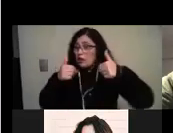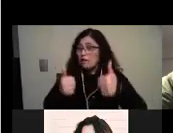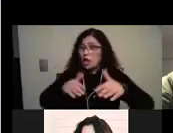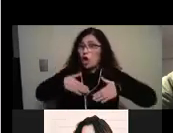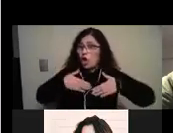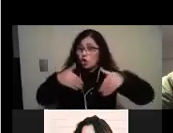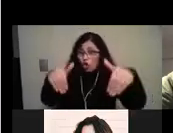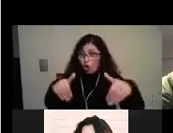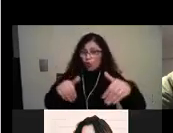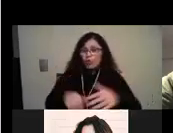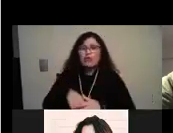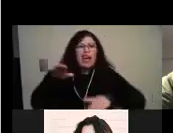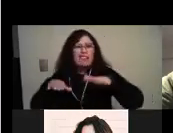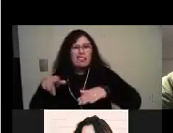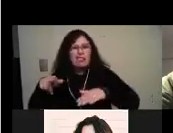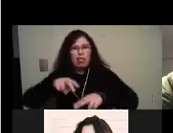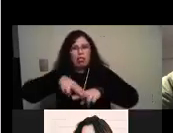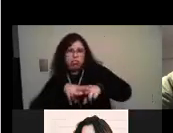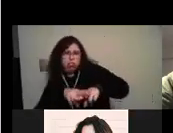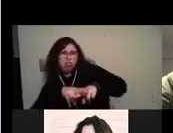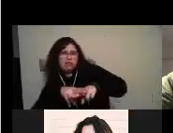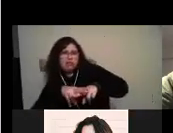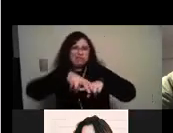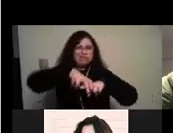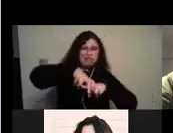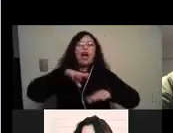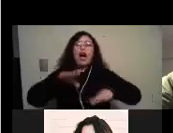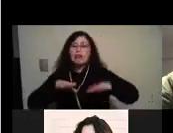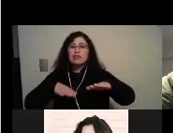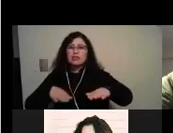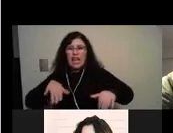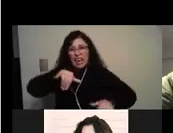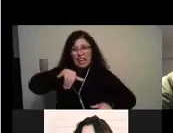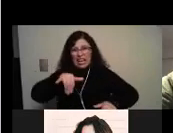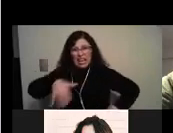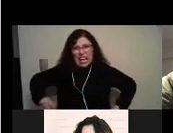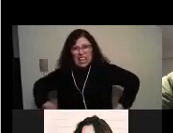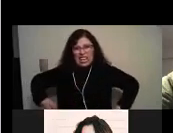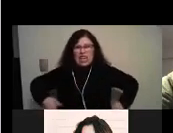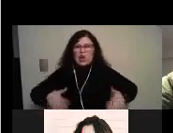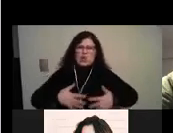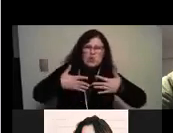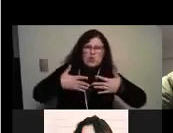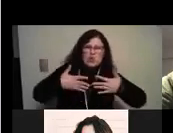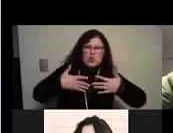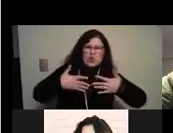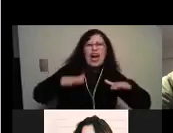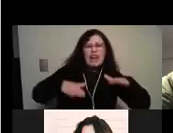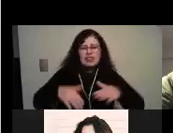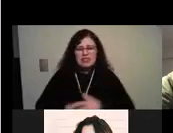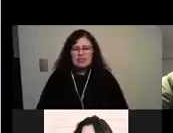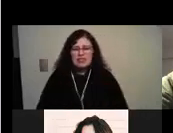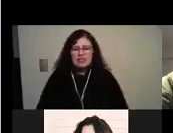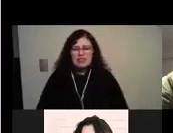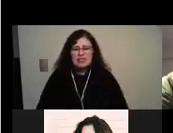porque a veces hay pequeñas diferencias de cargas de peso en cadera que los pacientes sienten y perciben. Ya,